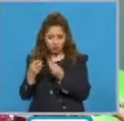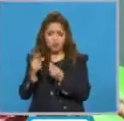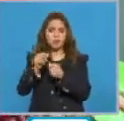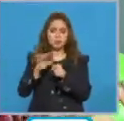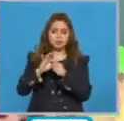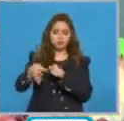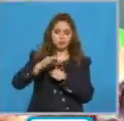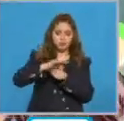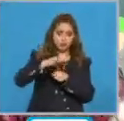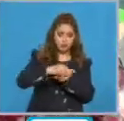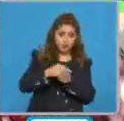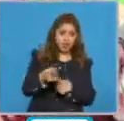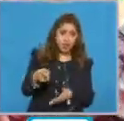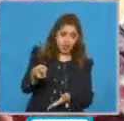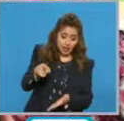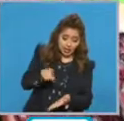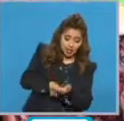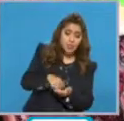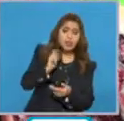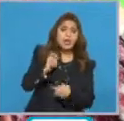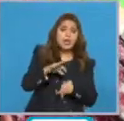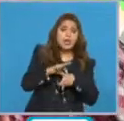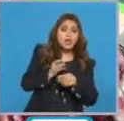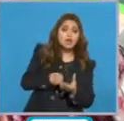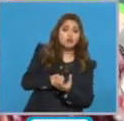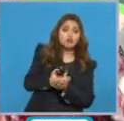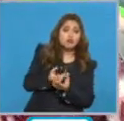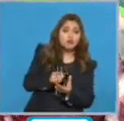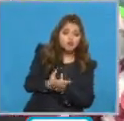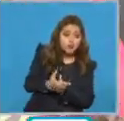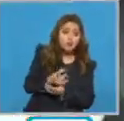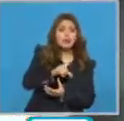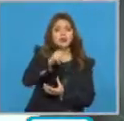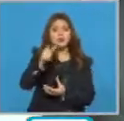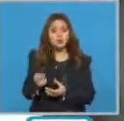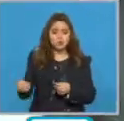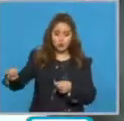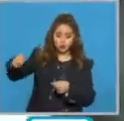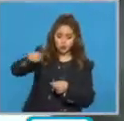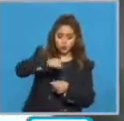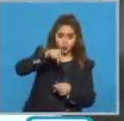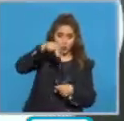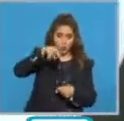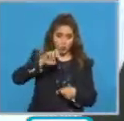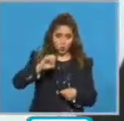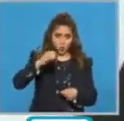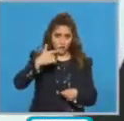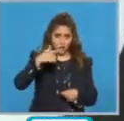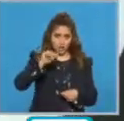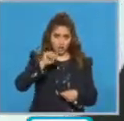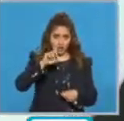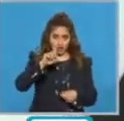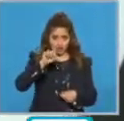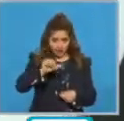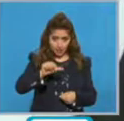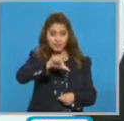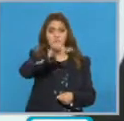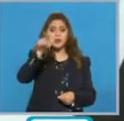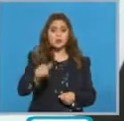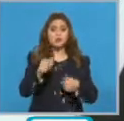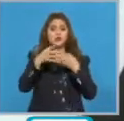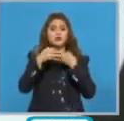luego el relleno de la carne molida y luego ya se le echa la nogada, los frutos de la